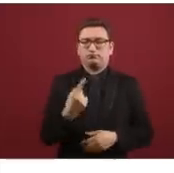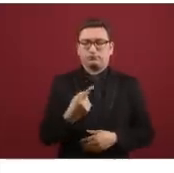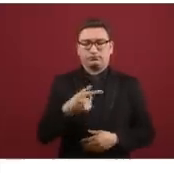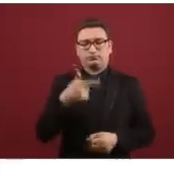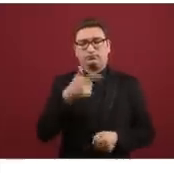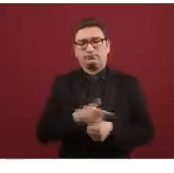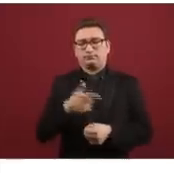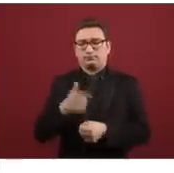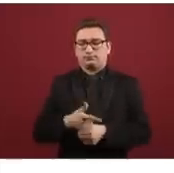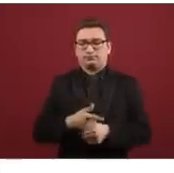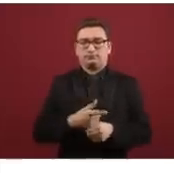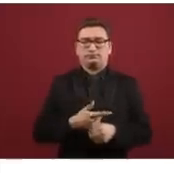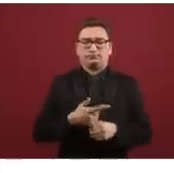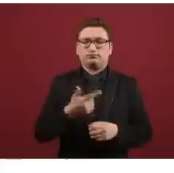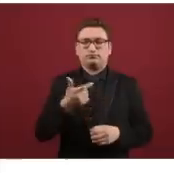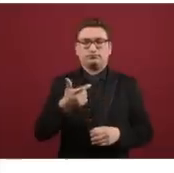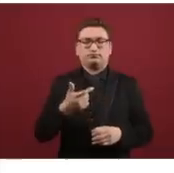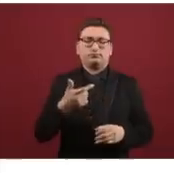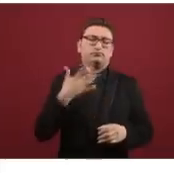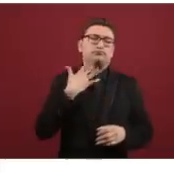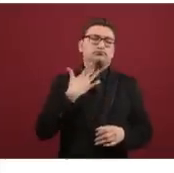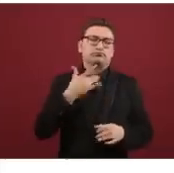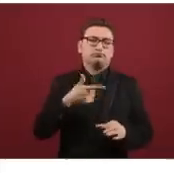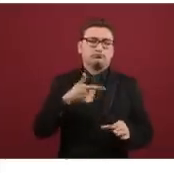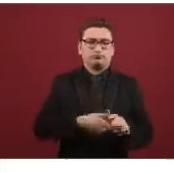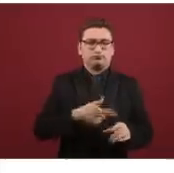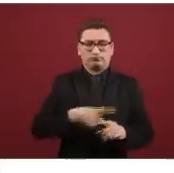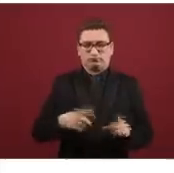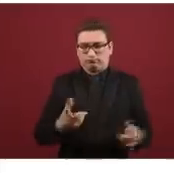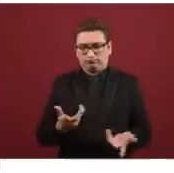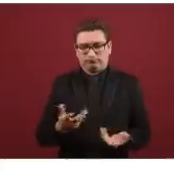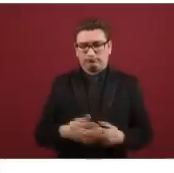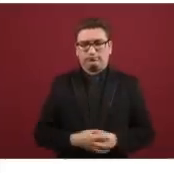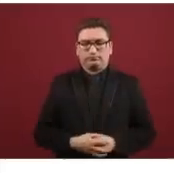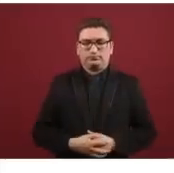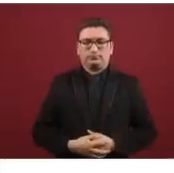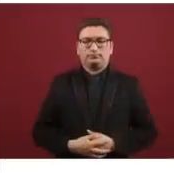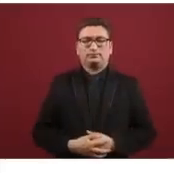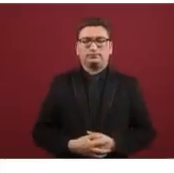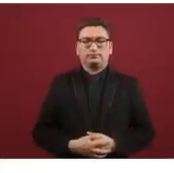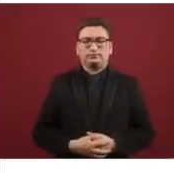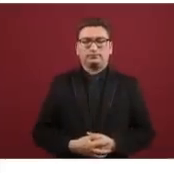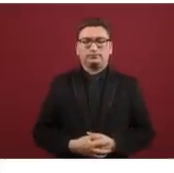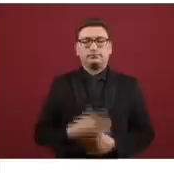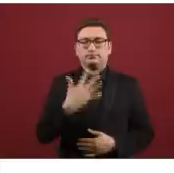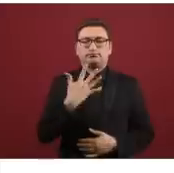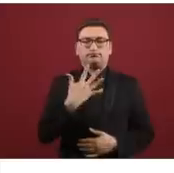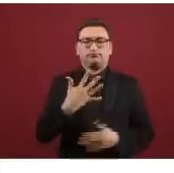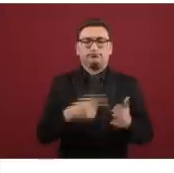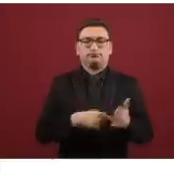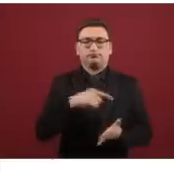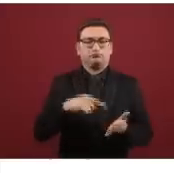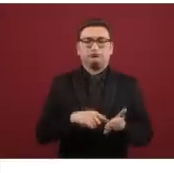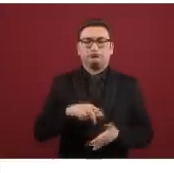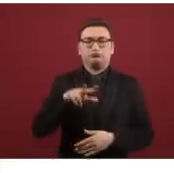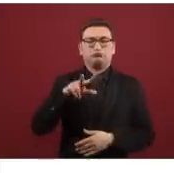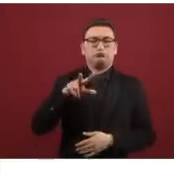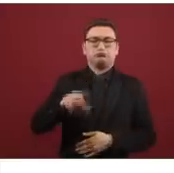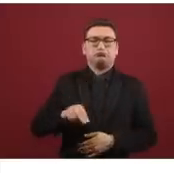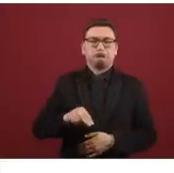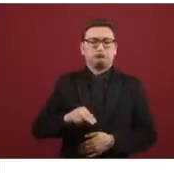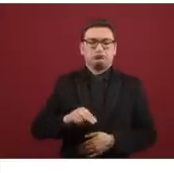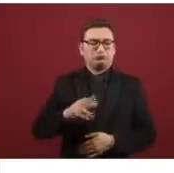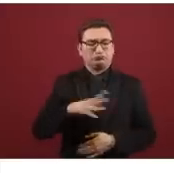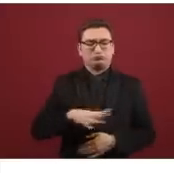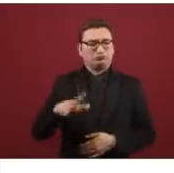encontraron diferencias. No se encontraron rastrillos esta semana. Las 5 gasolineras que no permitieron la